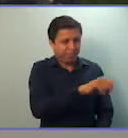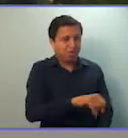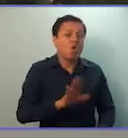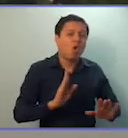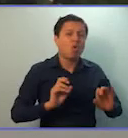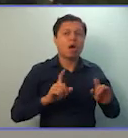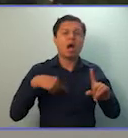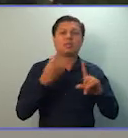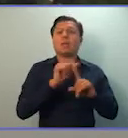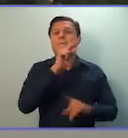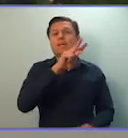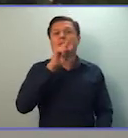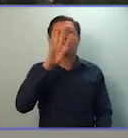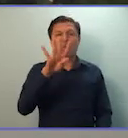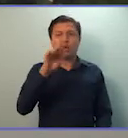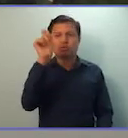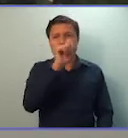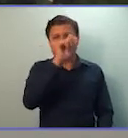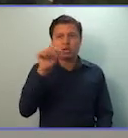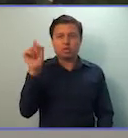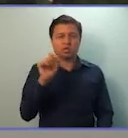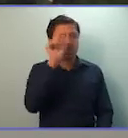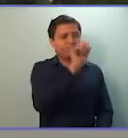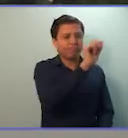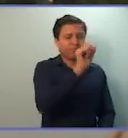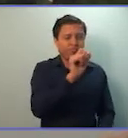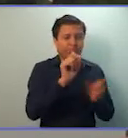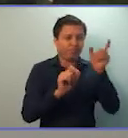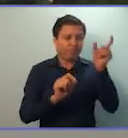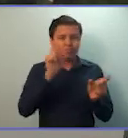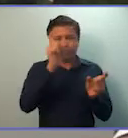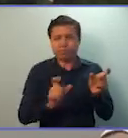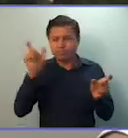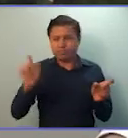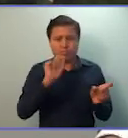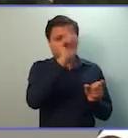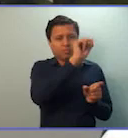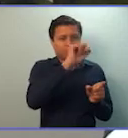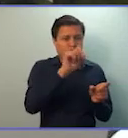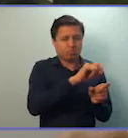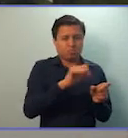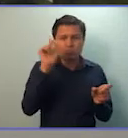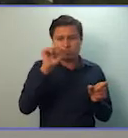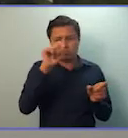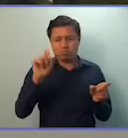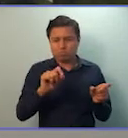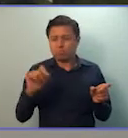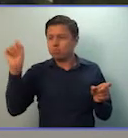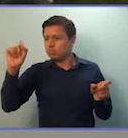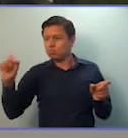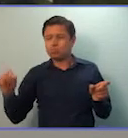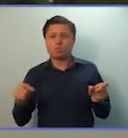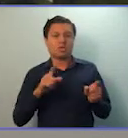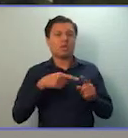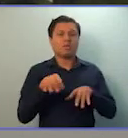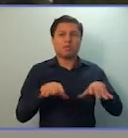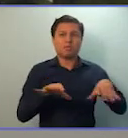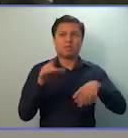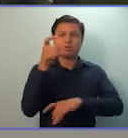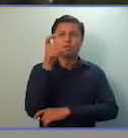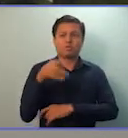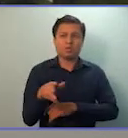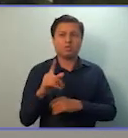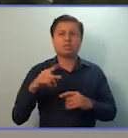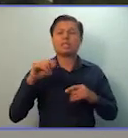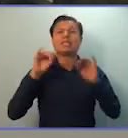hacer hasta 24 marcas de manera cruzada en el departamento de san salvador en el departamento de la libertad sería hasta diez marcas o sea